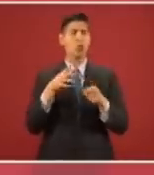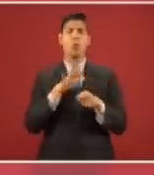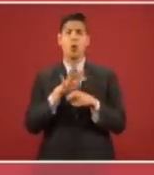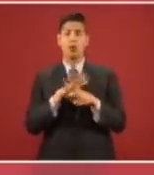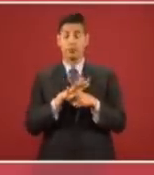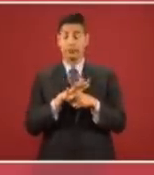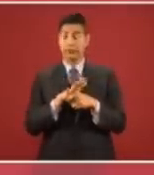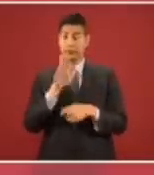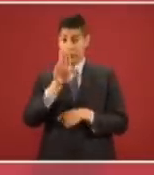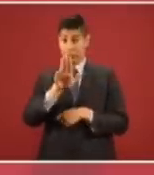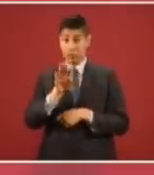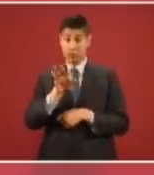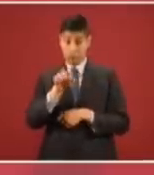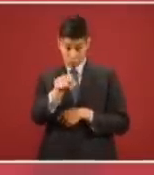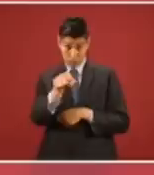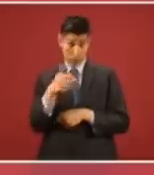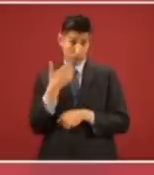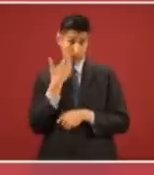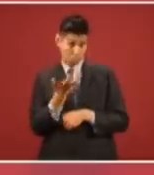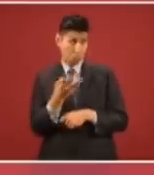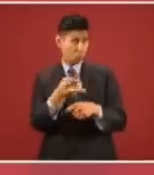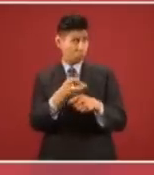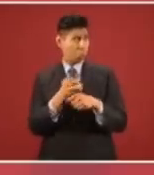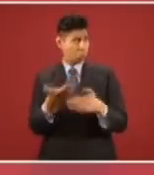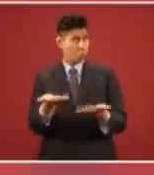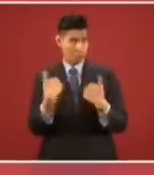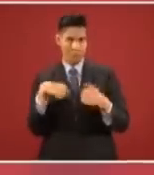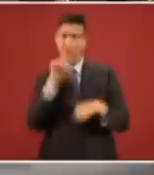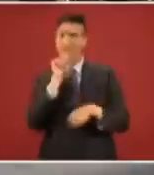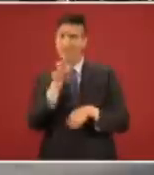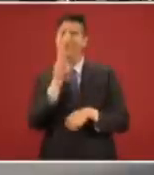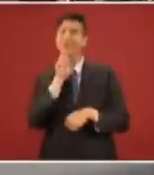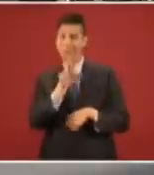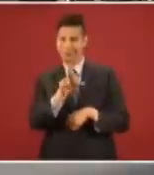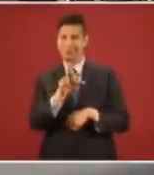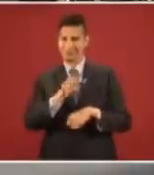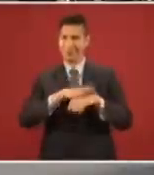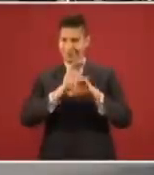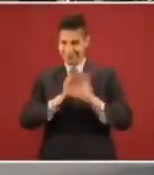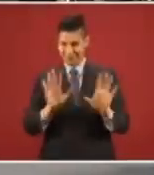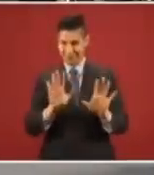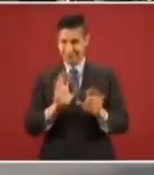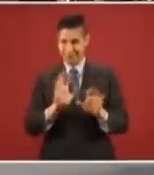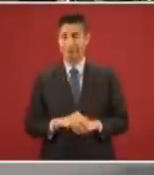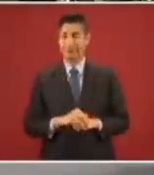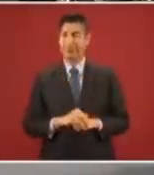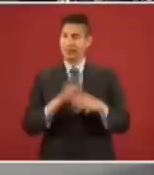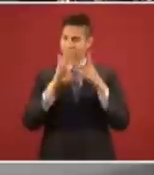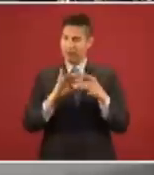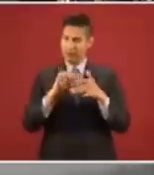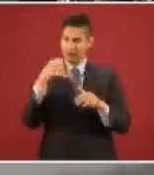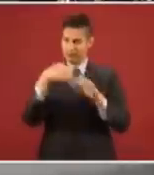te parece, te invitamos y se te contesta tu pregunta más